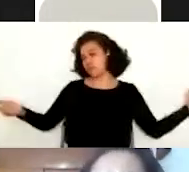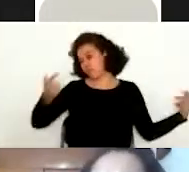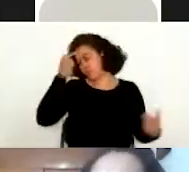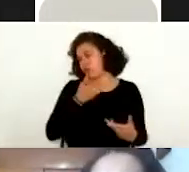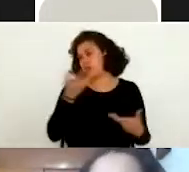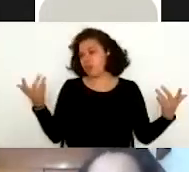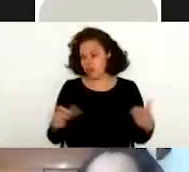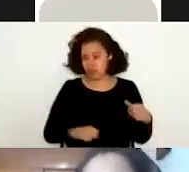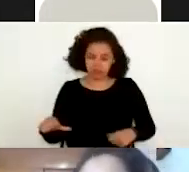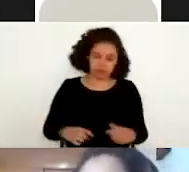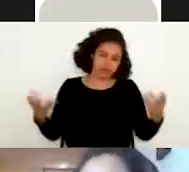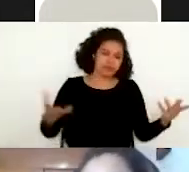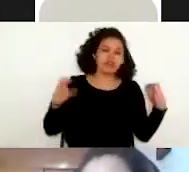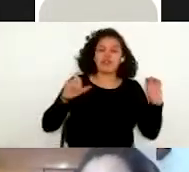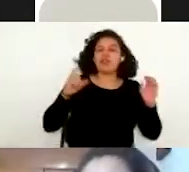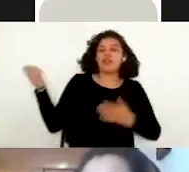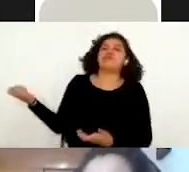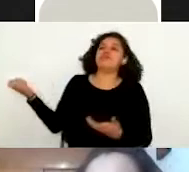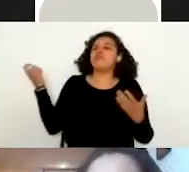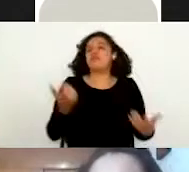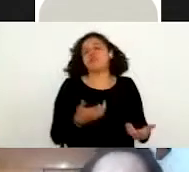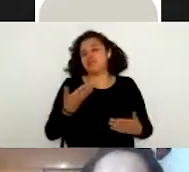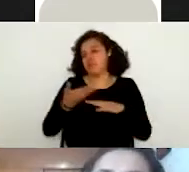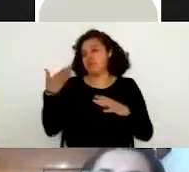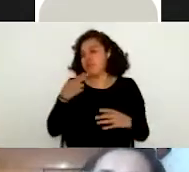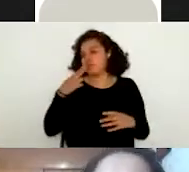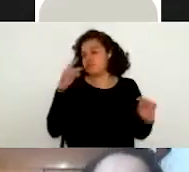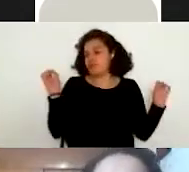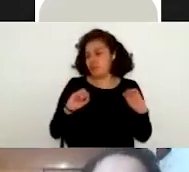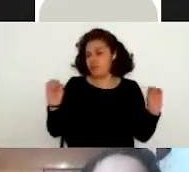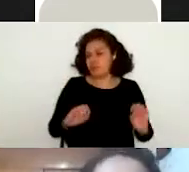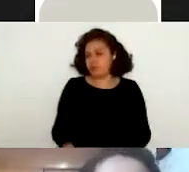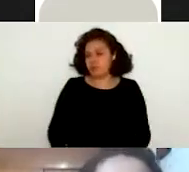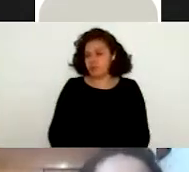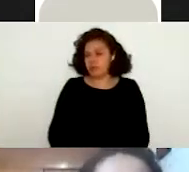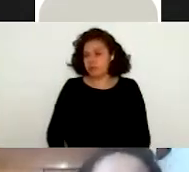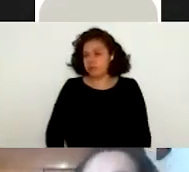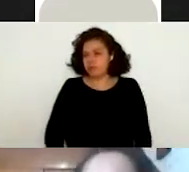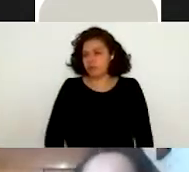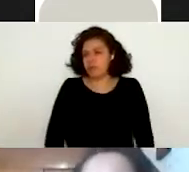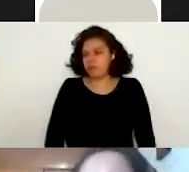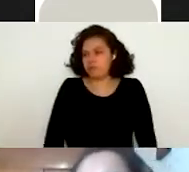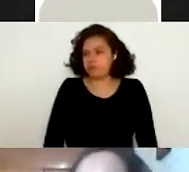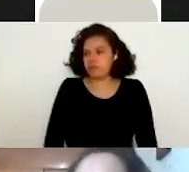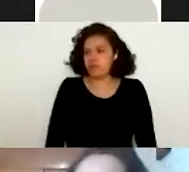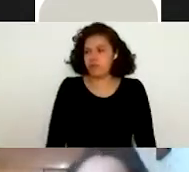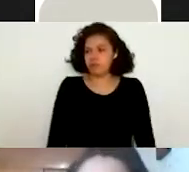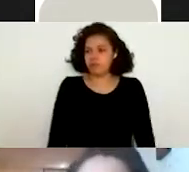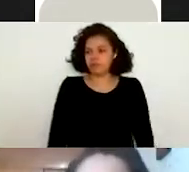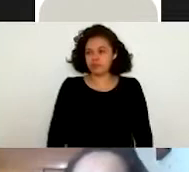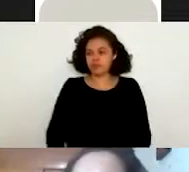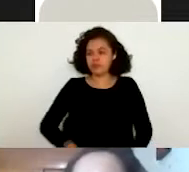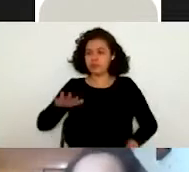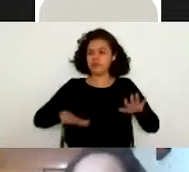O recursos que no hayan sido usados antes. Entonces, a veces es más fácil como repetir